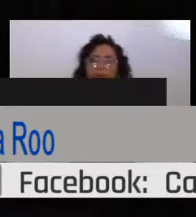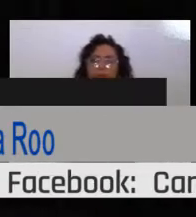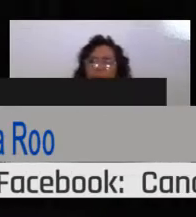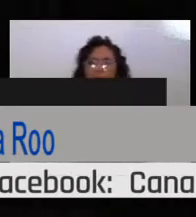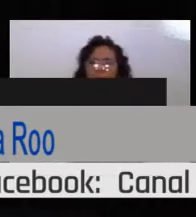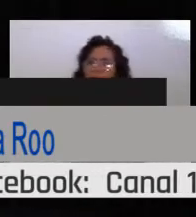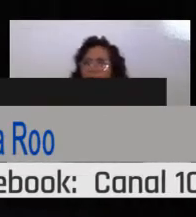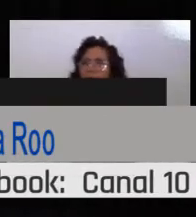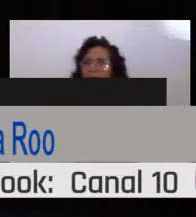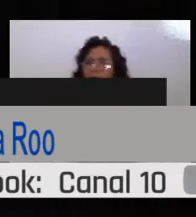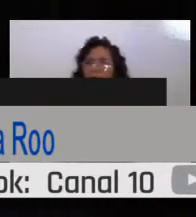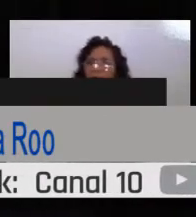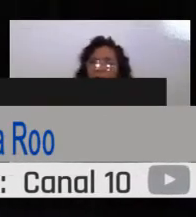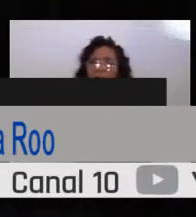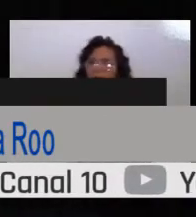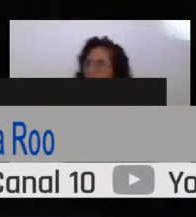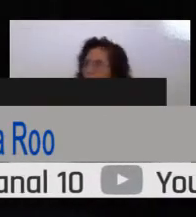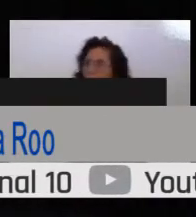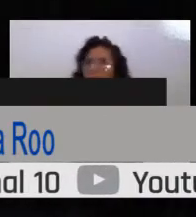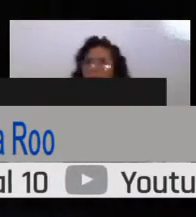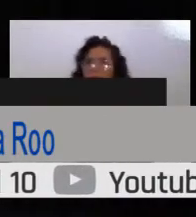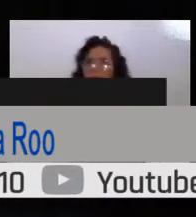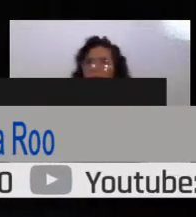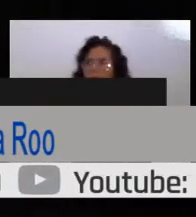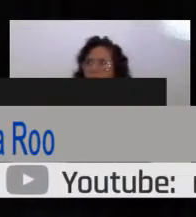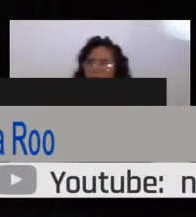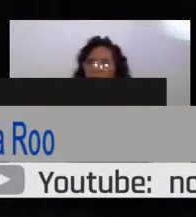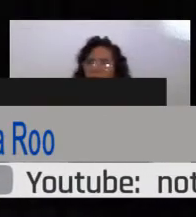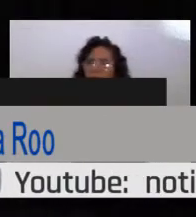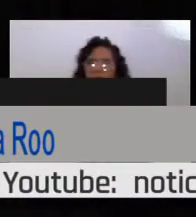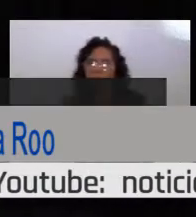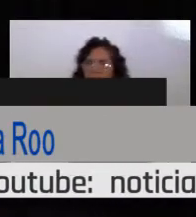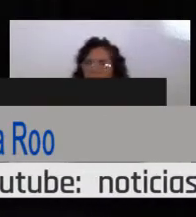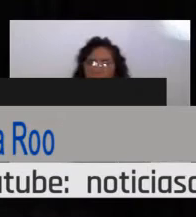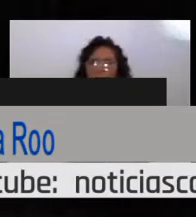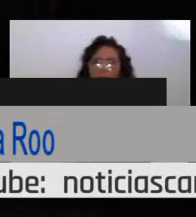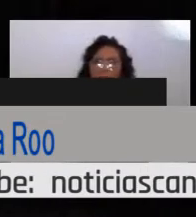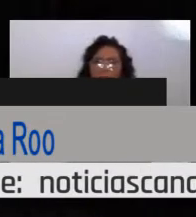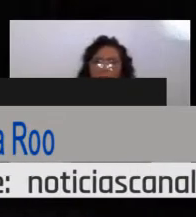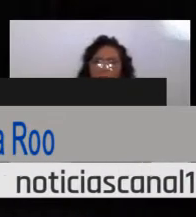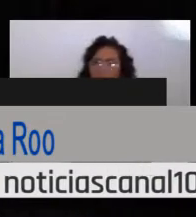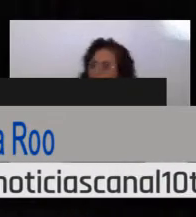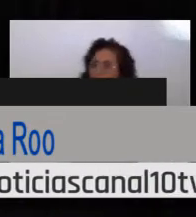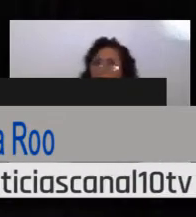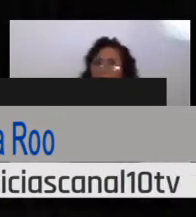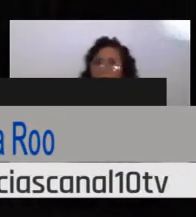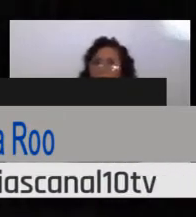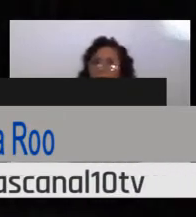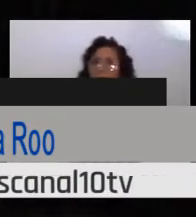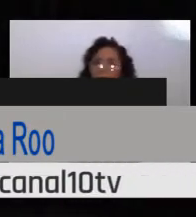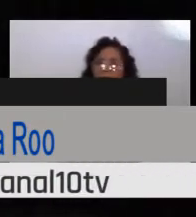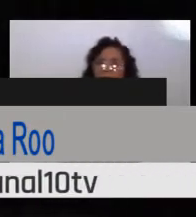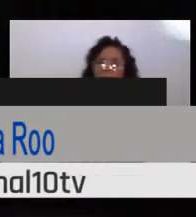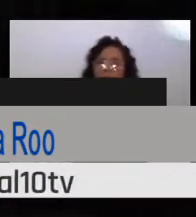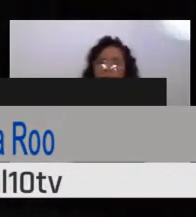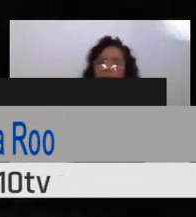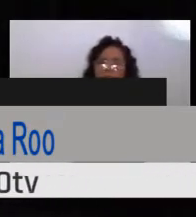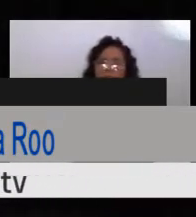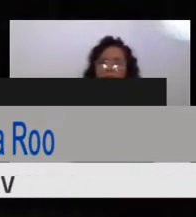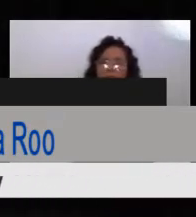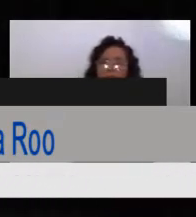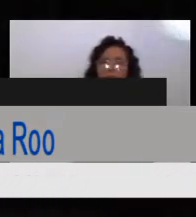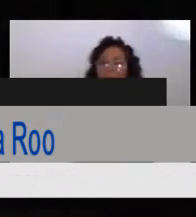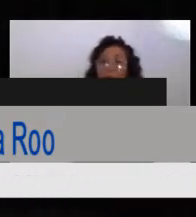festejar la gente que menos tiene? ¿O no tiene nada que festejar el que vende marquesitas? ¿O no tiene nada que